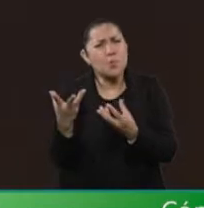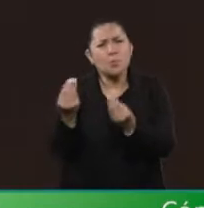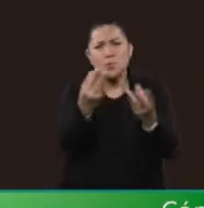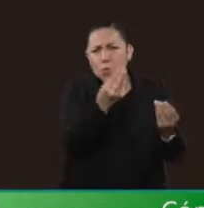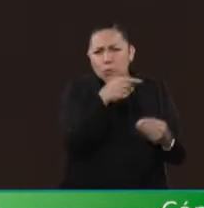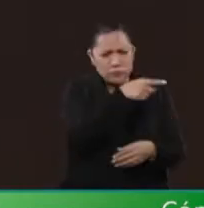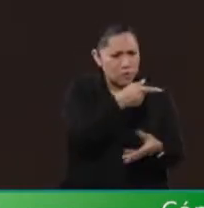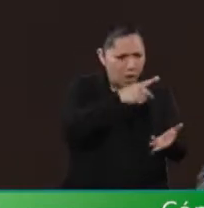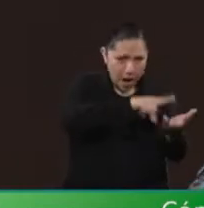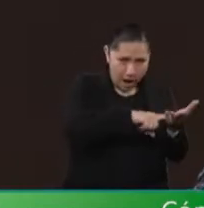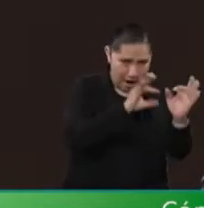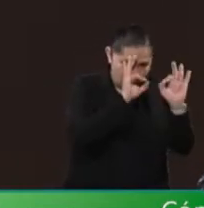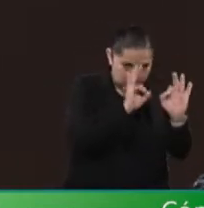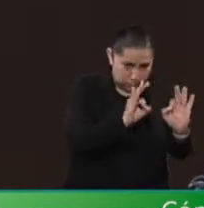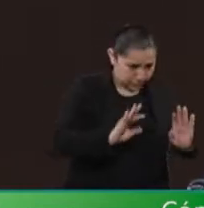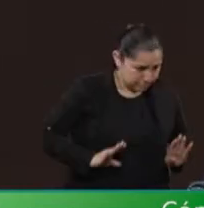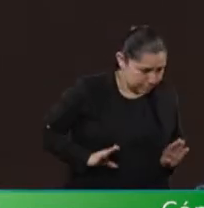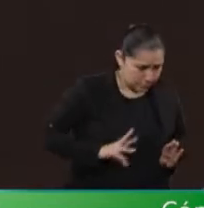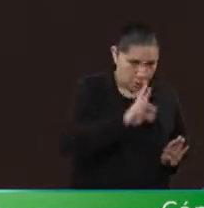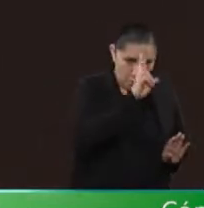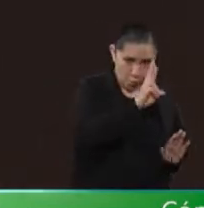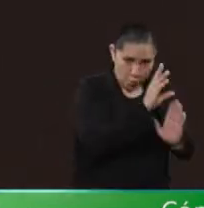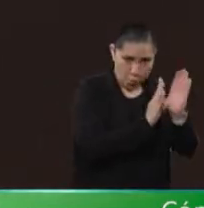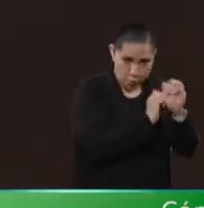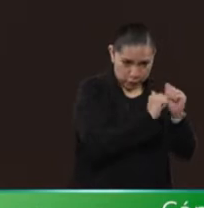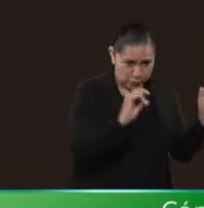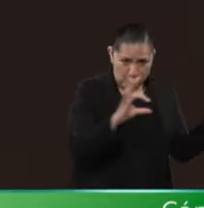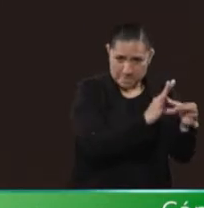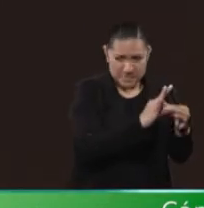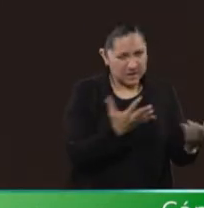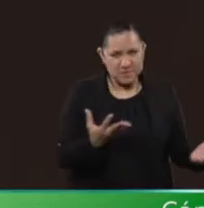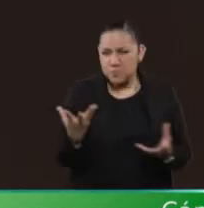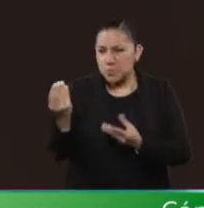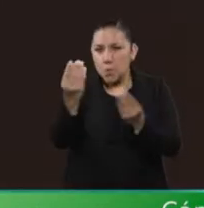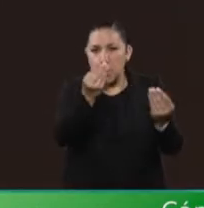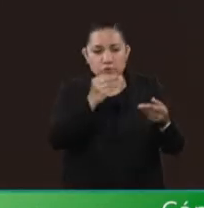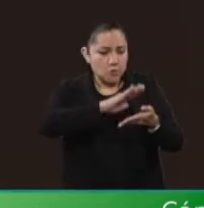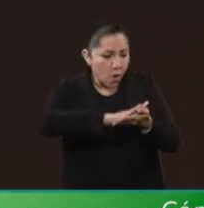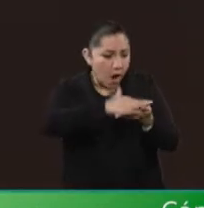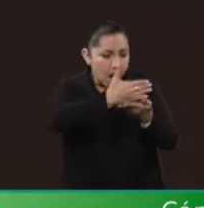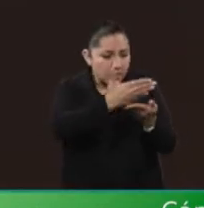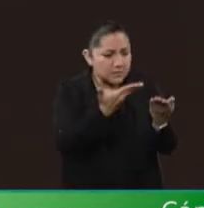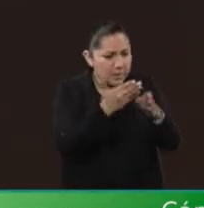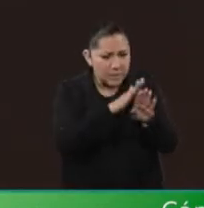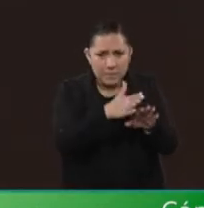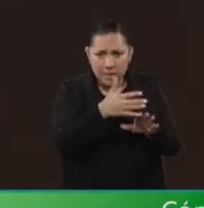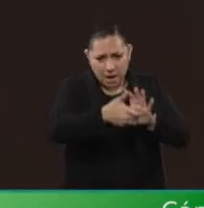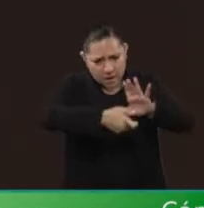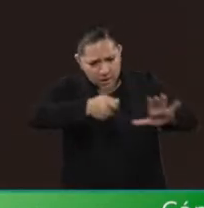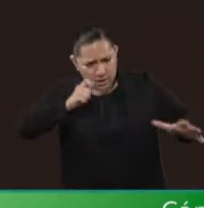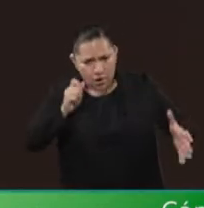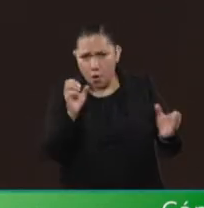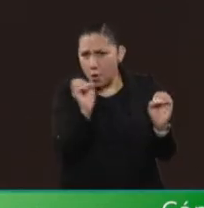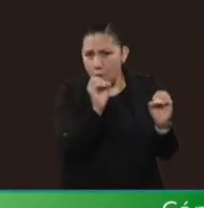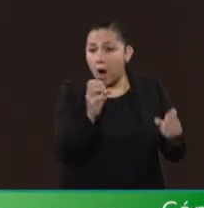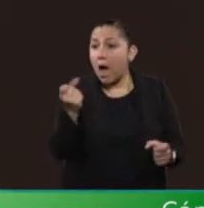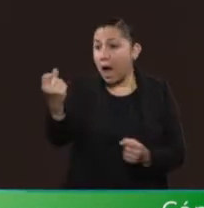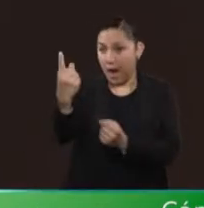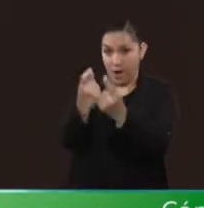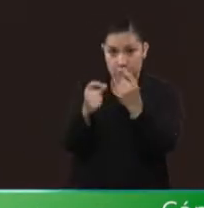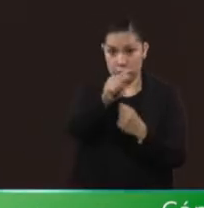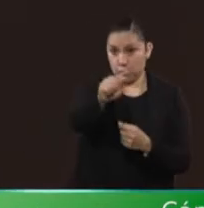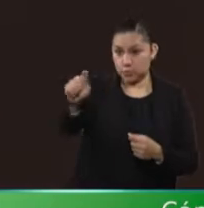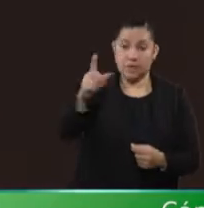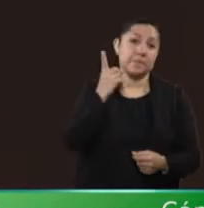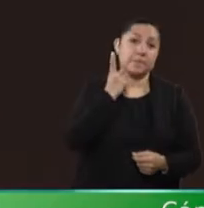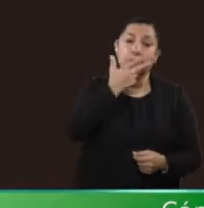cortarlas. Muchos de ustedes llegaron a ese curul con una aberración y una vergüenza constitucional porque